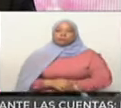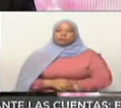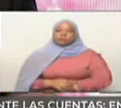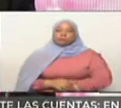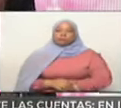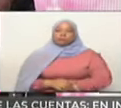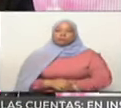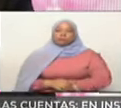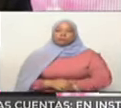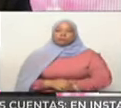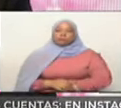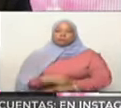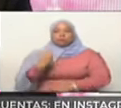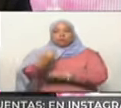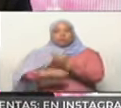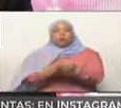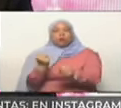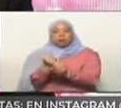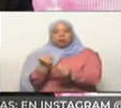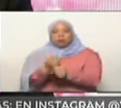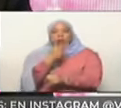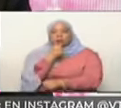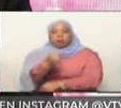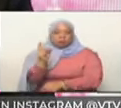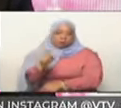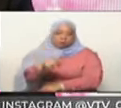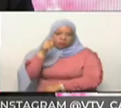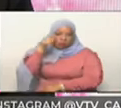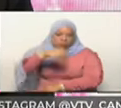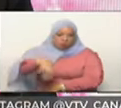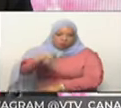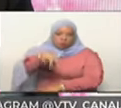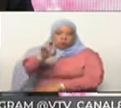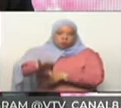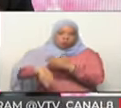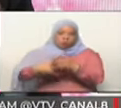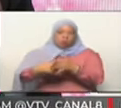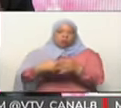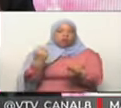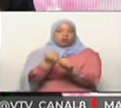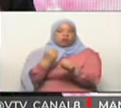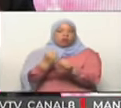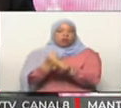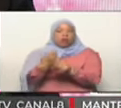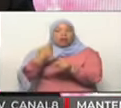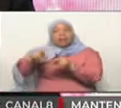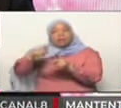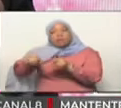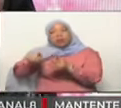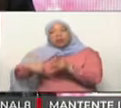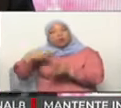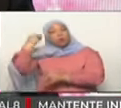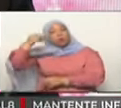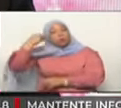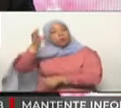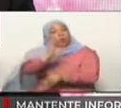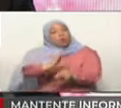civilizaciones. Por eso es que es pluripolar, Ernesto Villegas. ¿Ah? La pluralidad